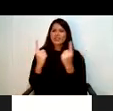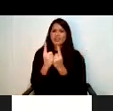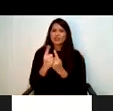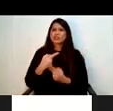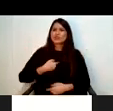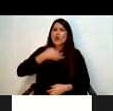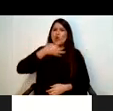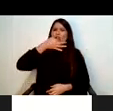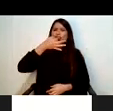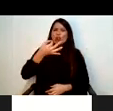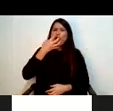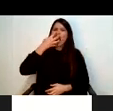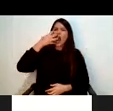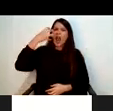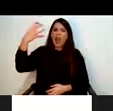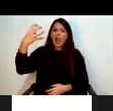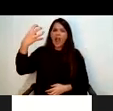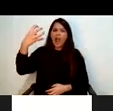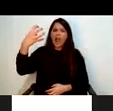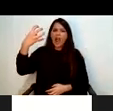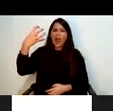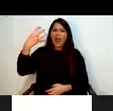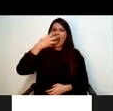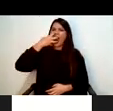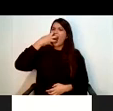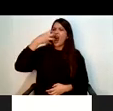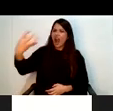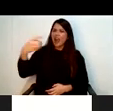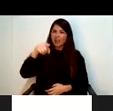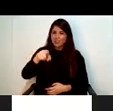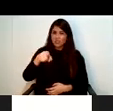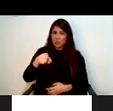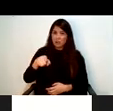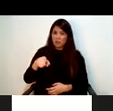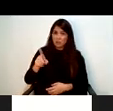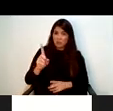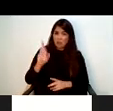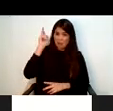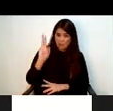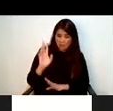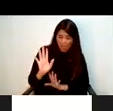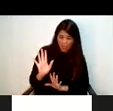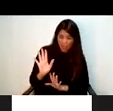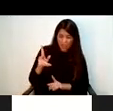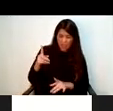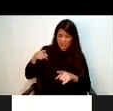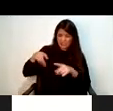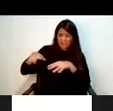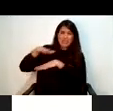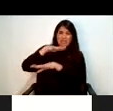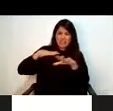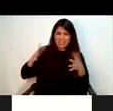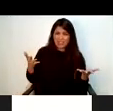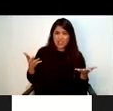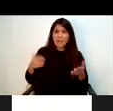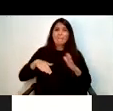digo gritar es una conducta inapropiada, es una conducta disruptiva, lo más